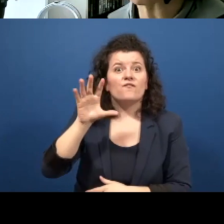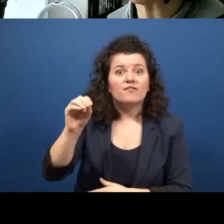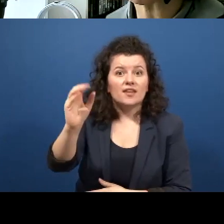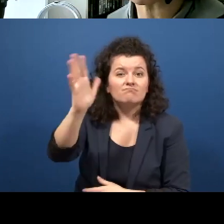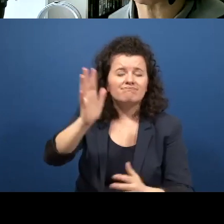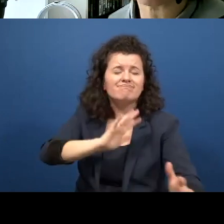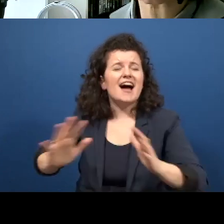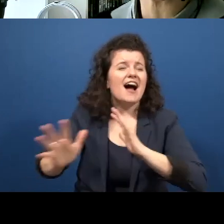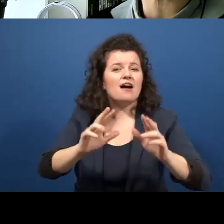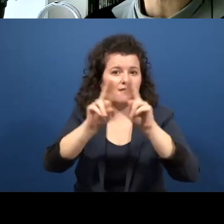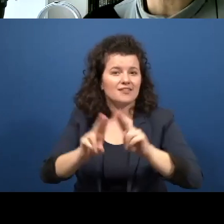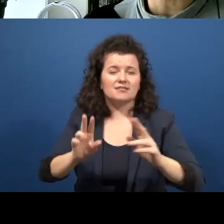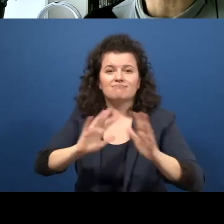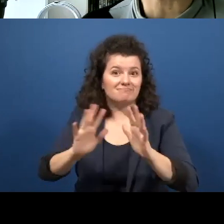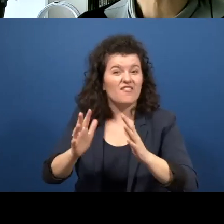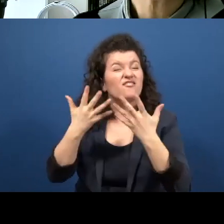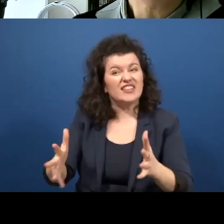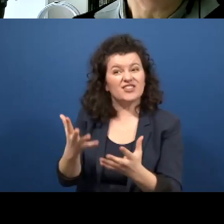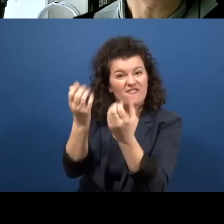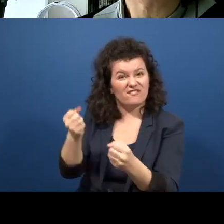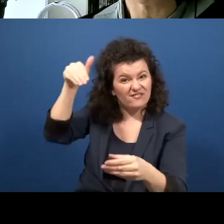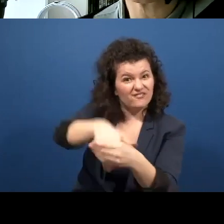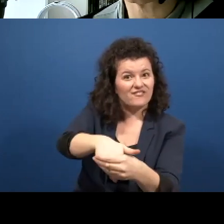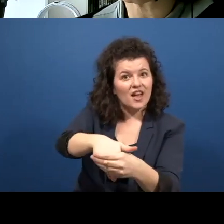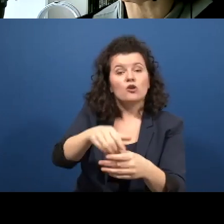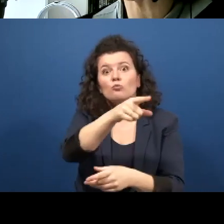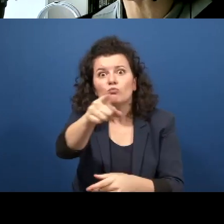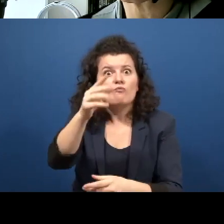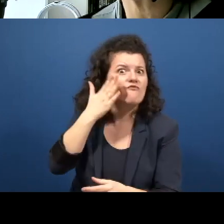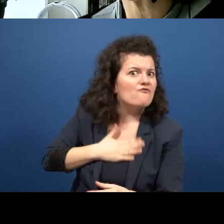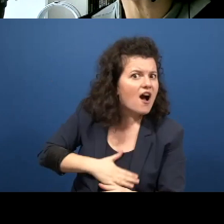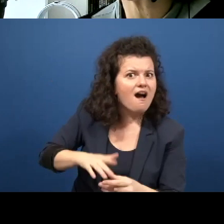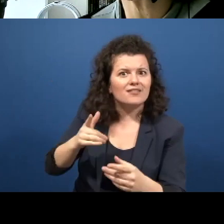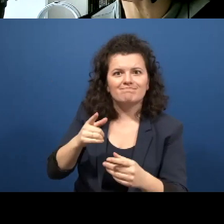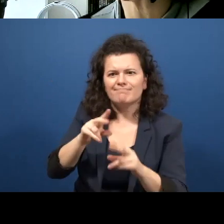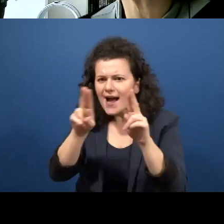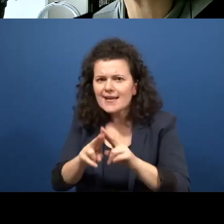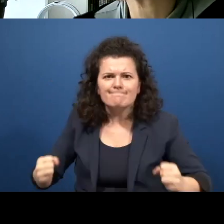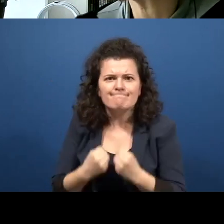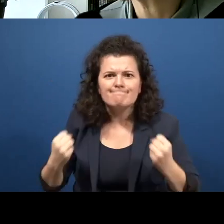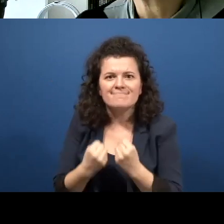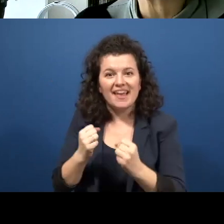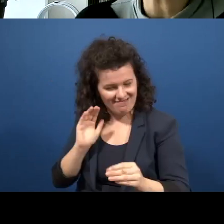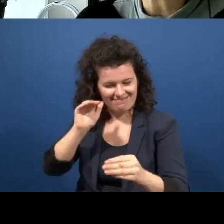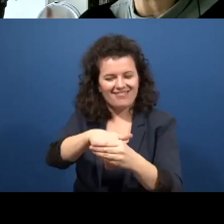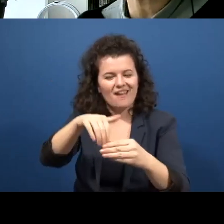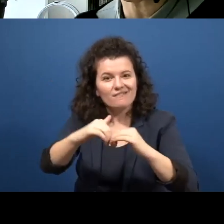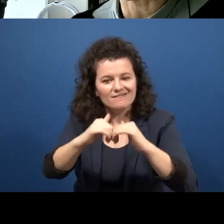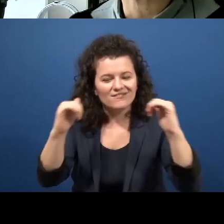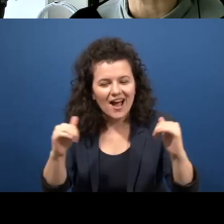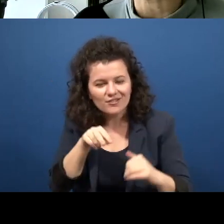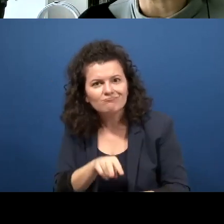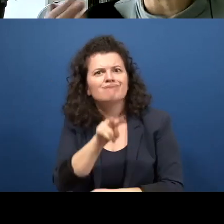en lenguas de signos. Y hay 50 discursos en lenguas de signos, entonces pueden entrar ahí